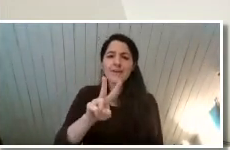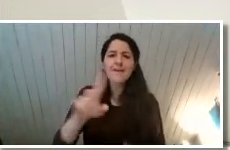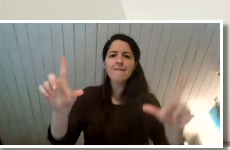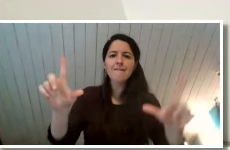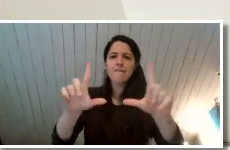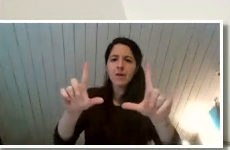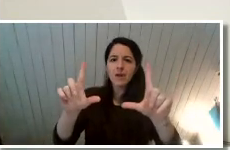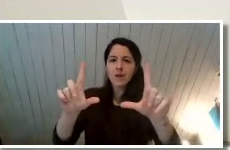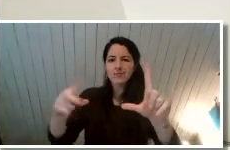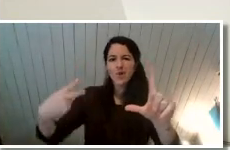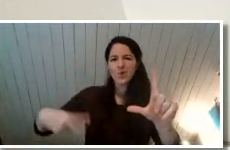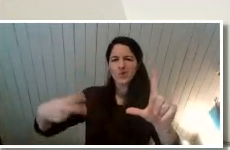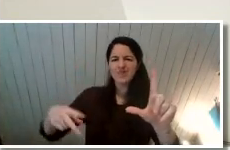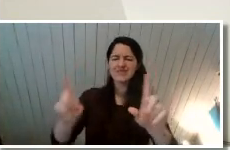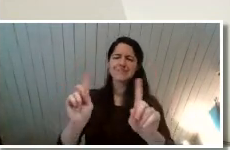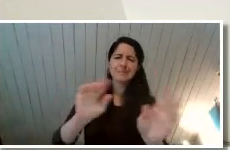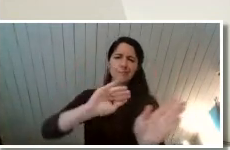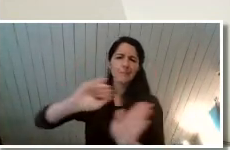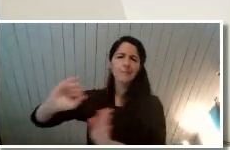casi siempre son malas noticias.